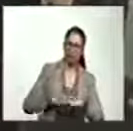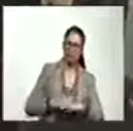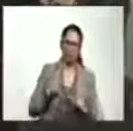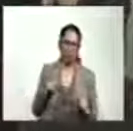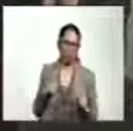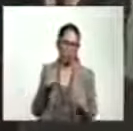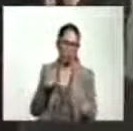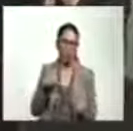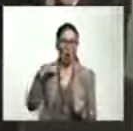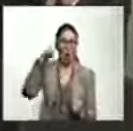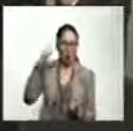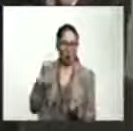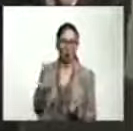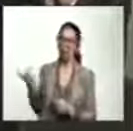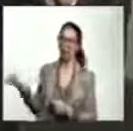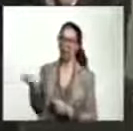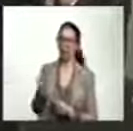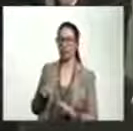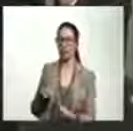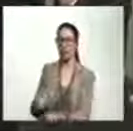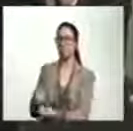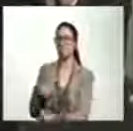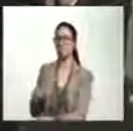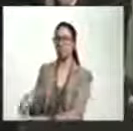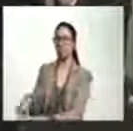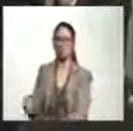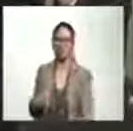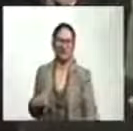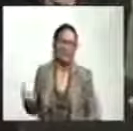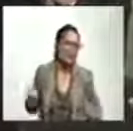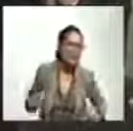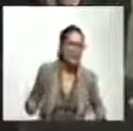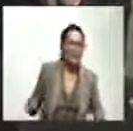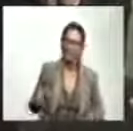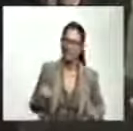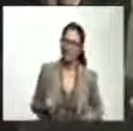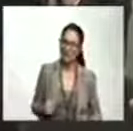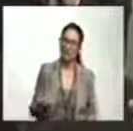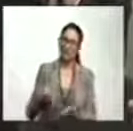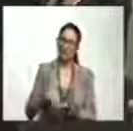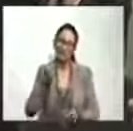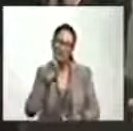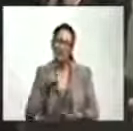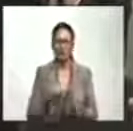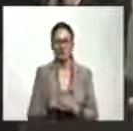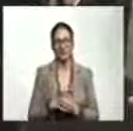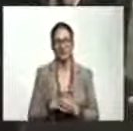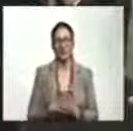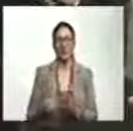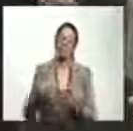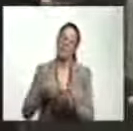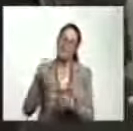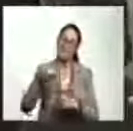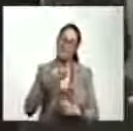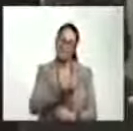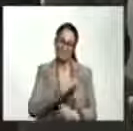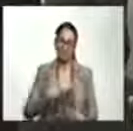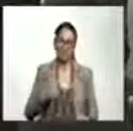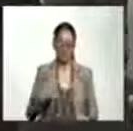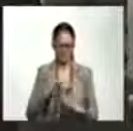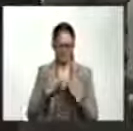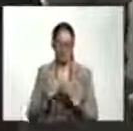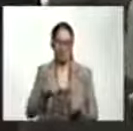Estado en canales propios. Más aún, señor presidente, mi familia paga cumplidamente la